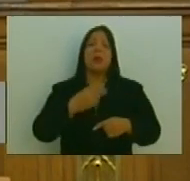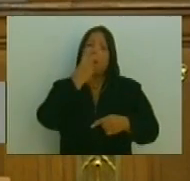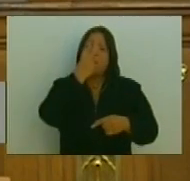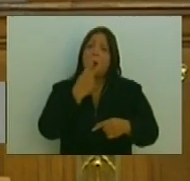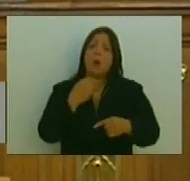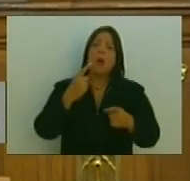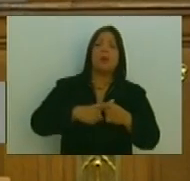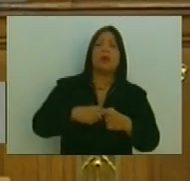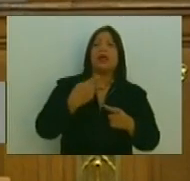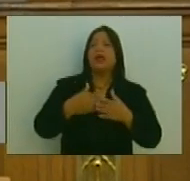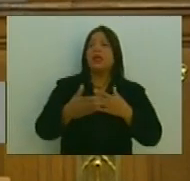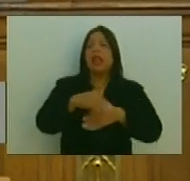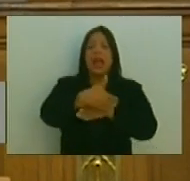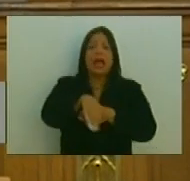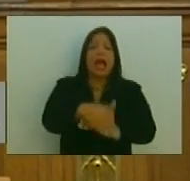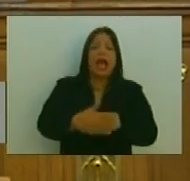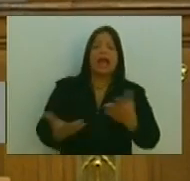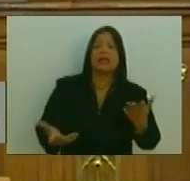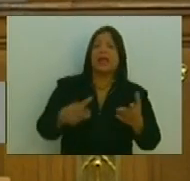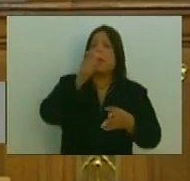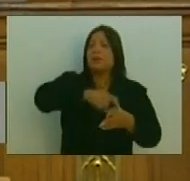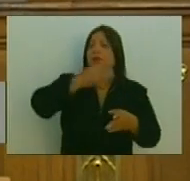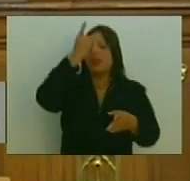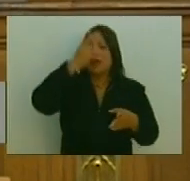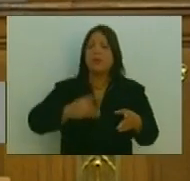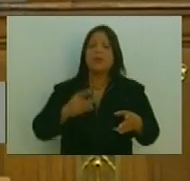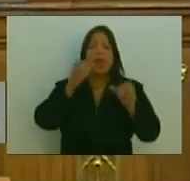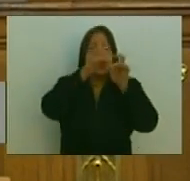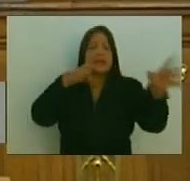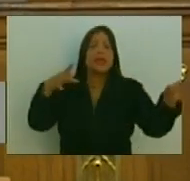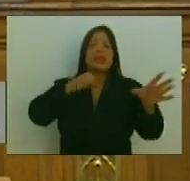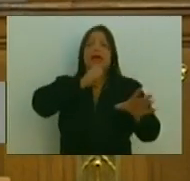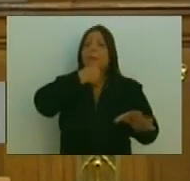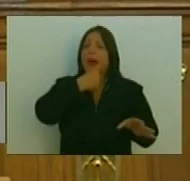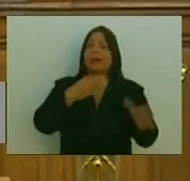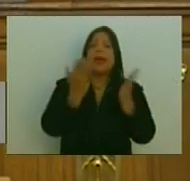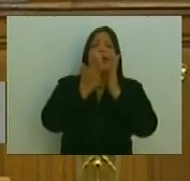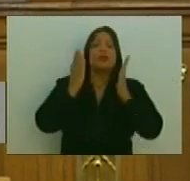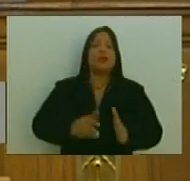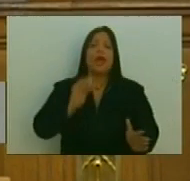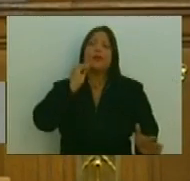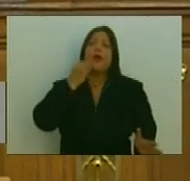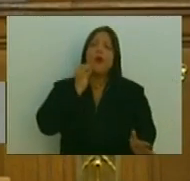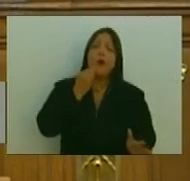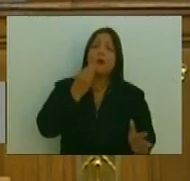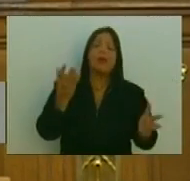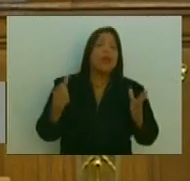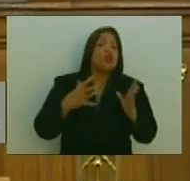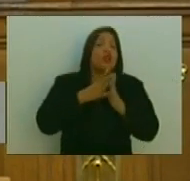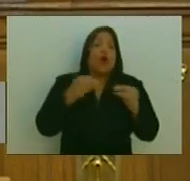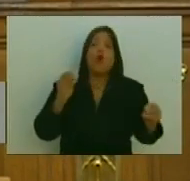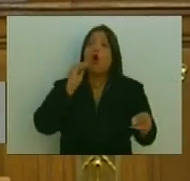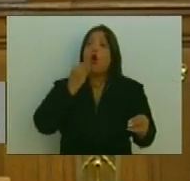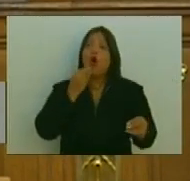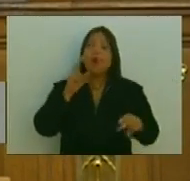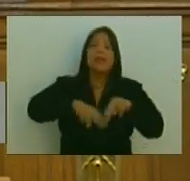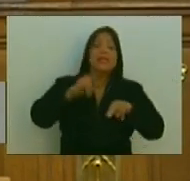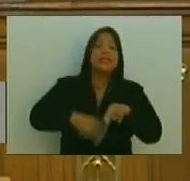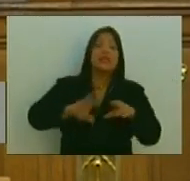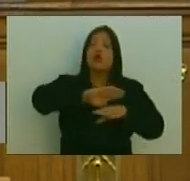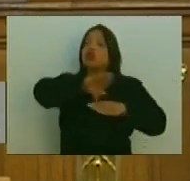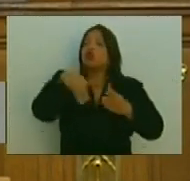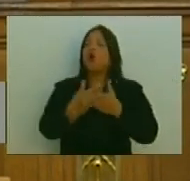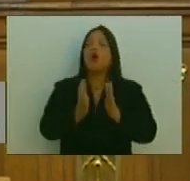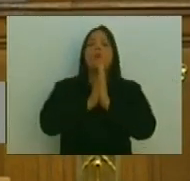con condiciones de situación de calle, hay personas con discapacidad indígena, adultos mayores, estudiantes, jóvenes. La discapacidad está en todas partes, y por eso